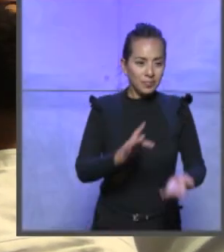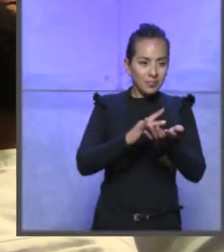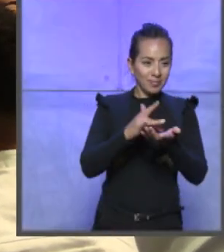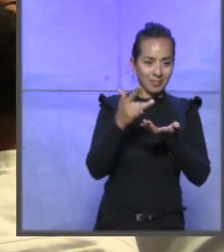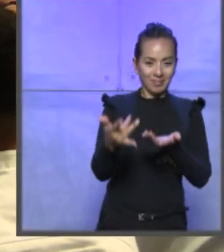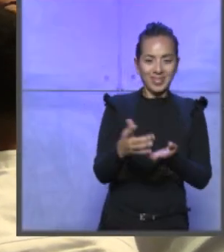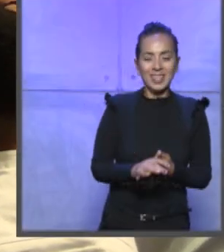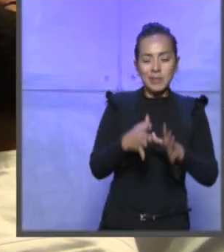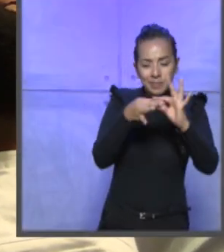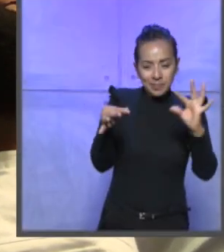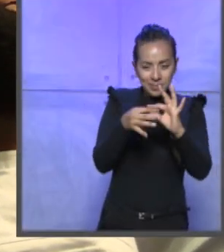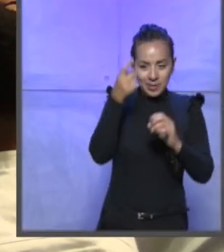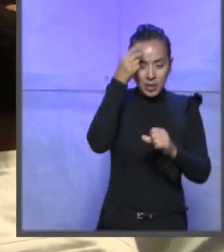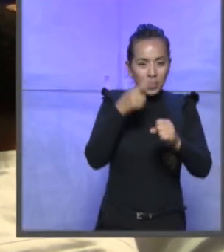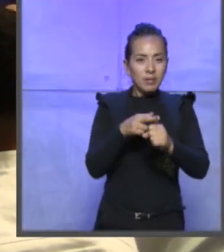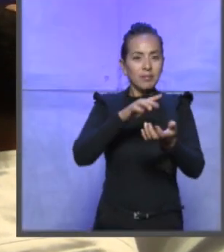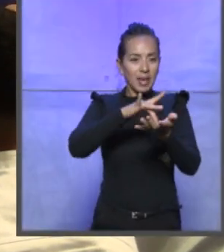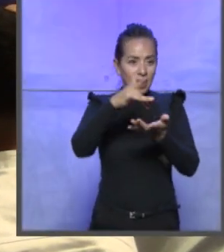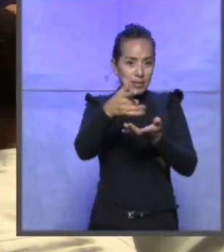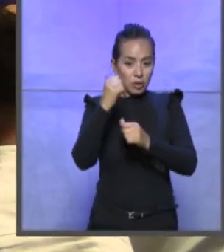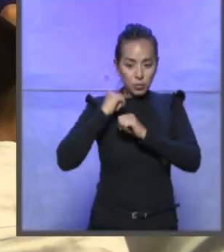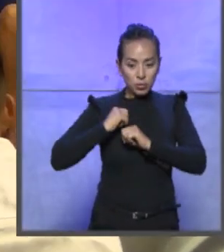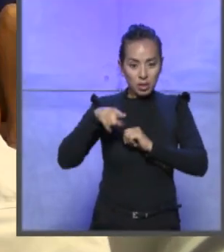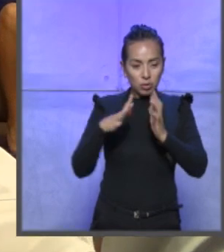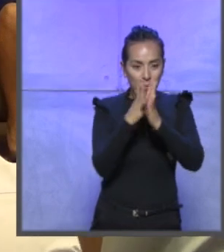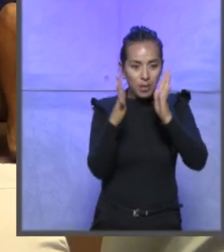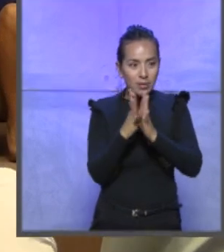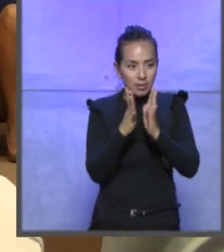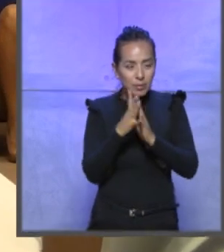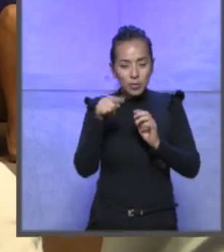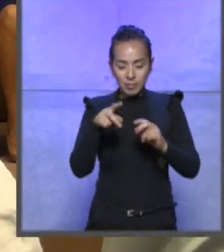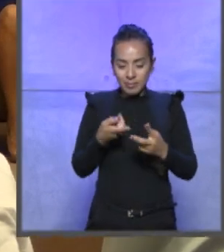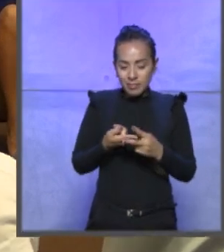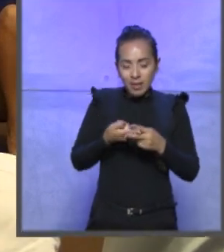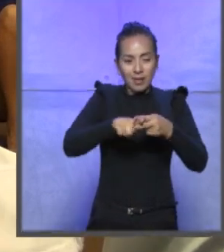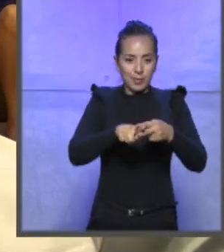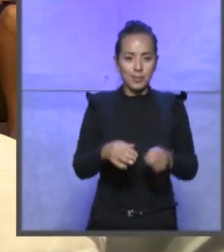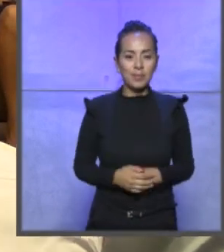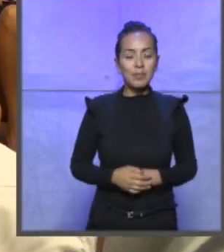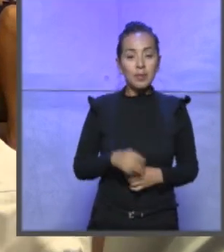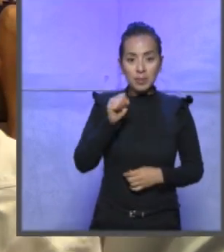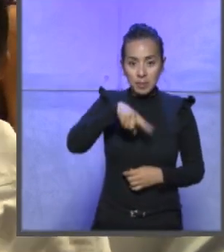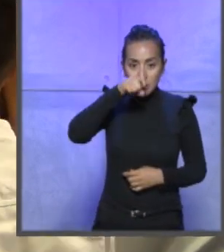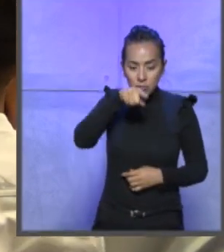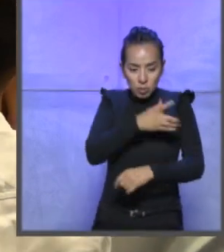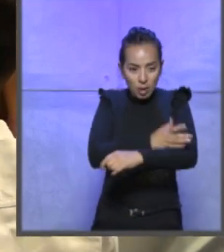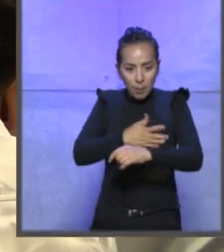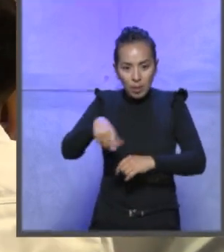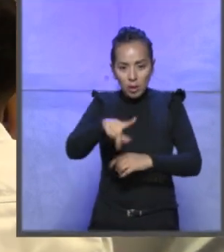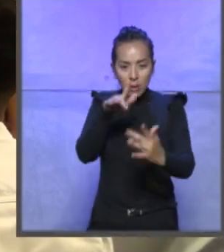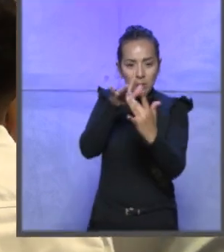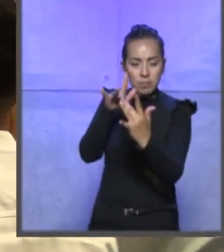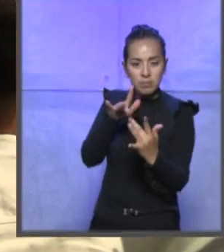Gracias por su palabra, doctor. Agradecemos a las autoridades su participación en esta ceremonia de apertura. Y a quienes nos